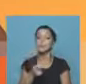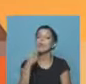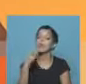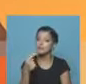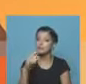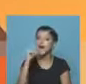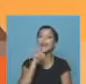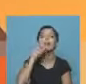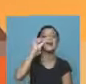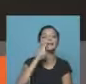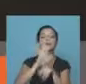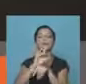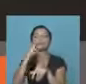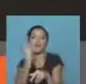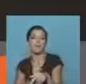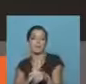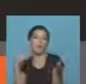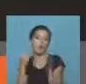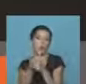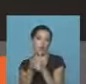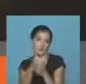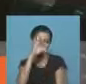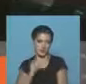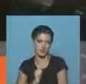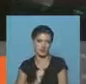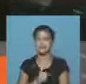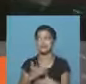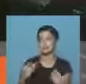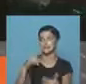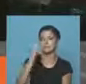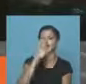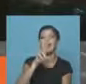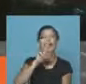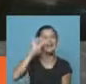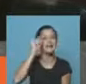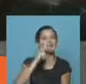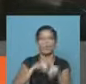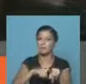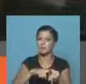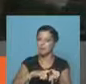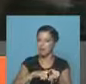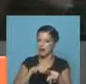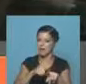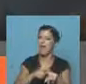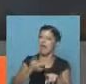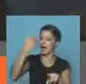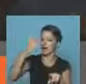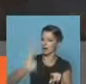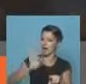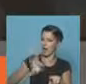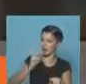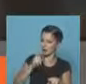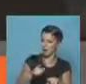Cartes autogolpe. Ojo. Bueno, le está viniendo encima a Cartes aquello que seguramente durante todos estos años